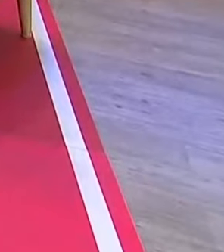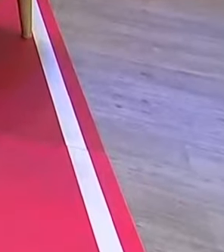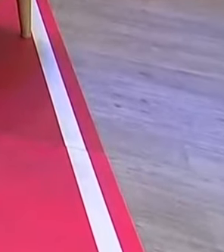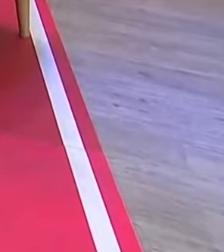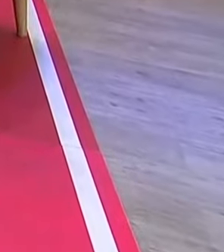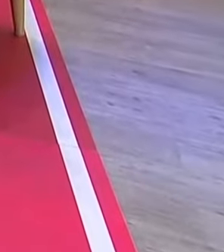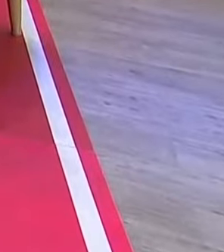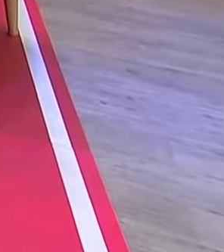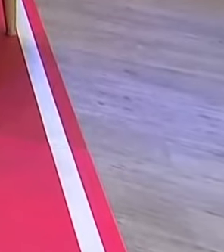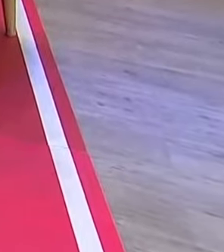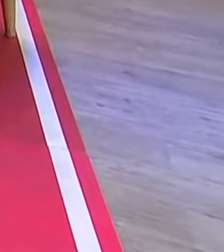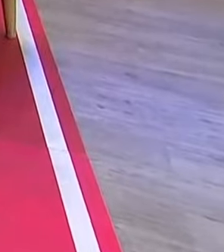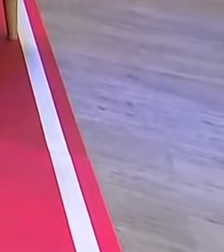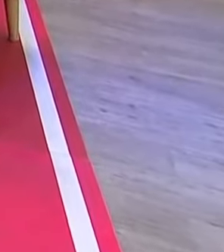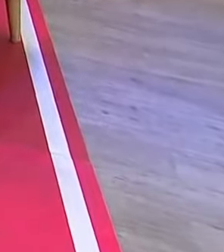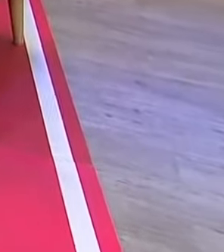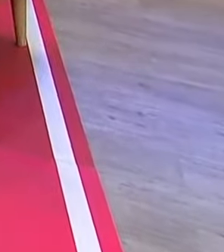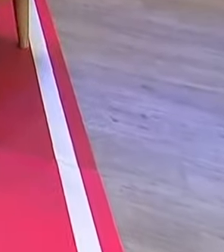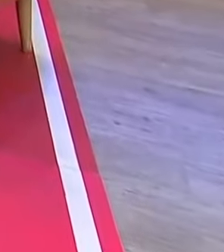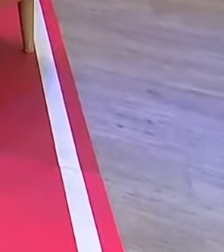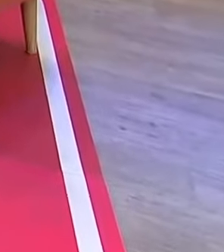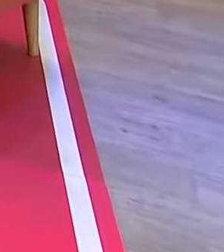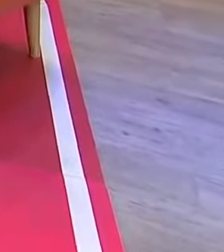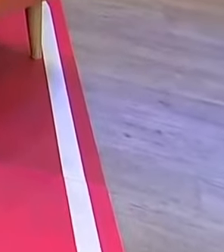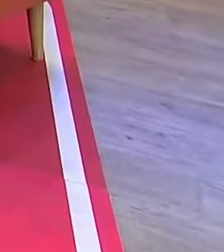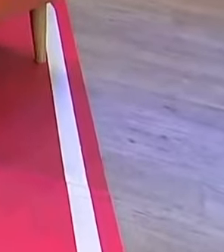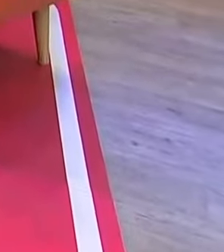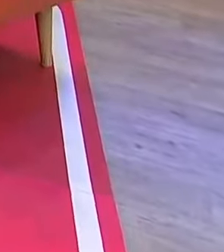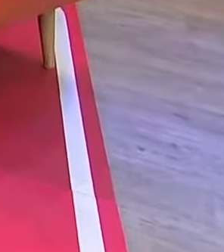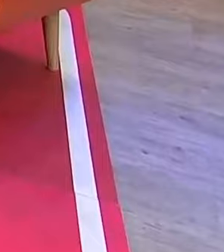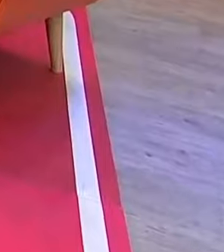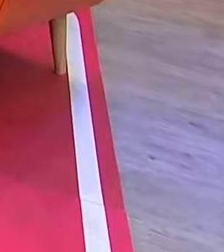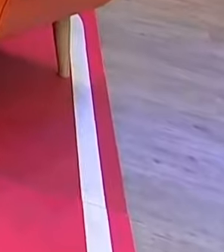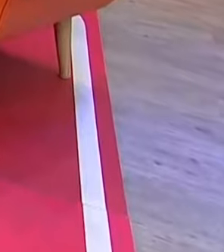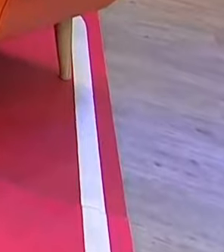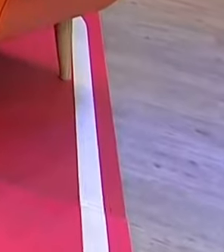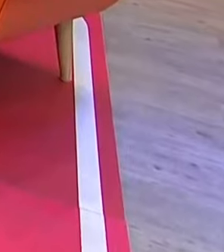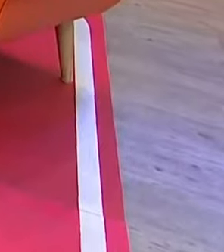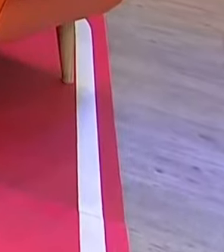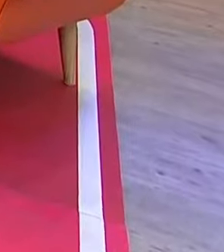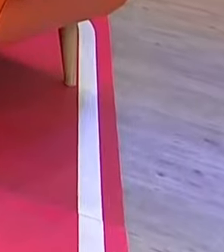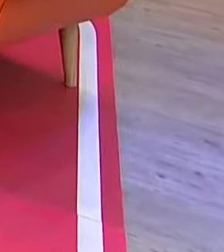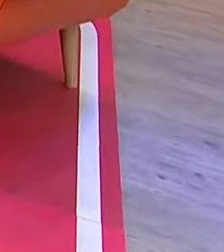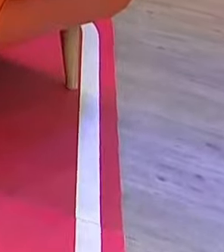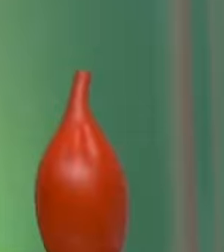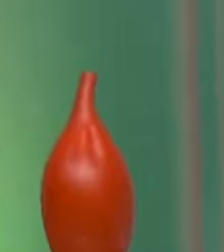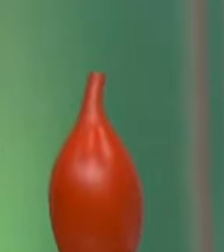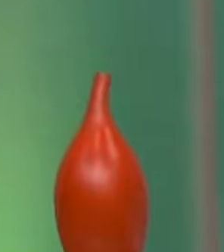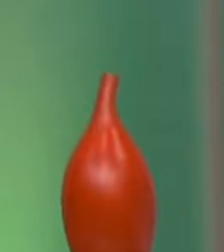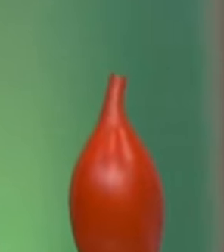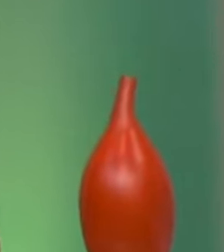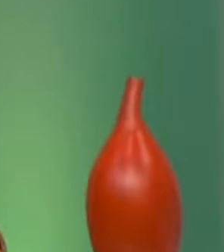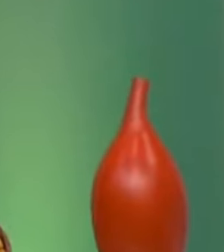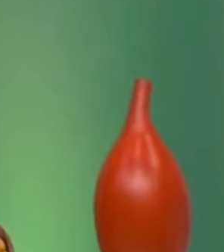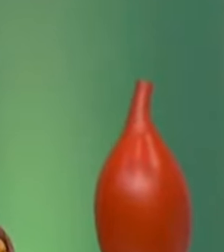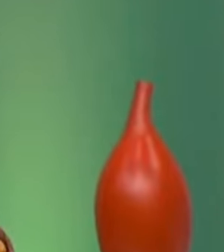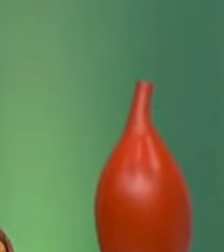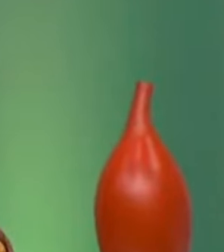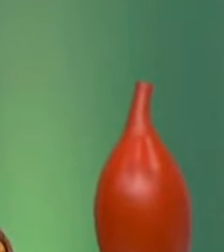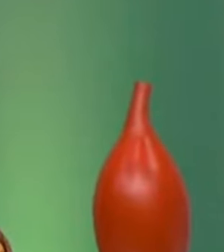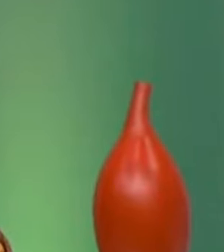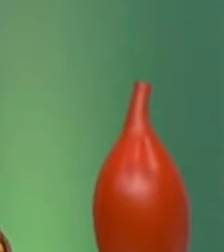necesitamos para nuestra salud, y gracias al doctor Tejada, hoy lo vas a saber. Oye, Cris, quiero contarle a nuestro querido público que tenemos